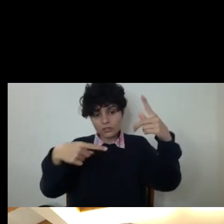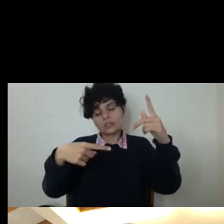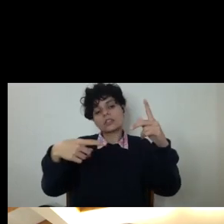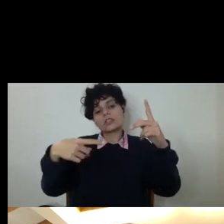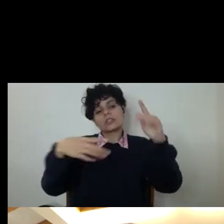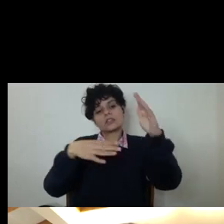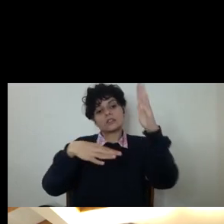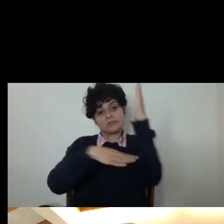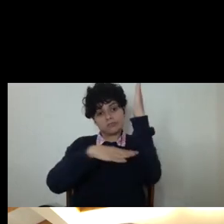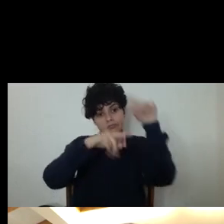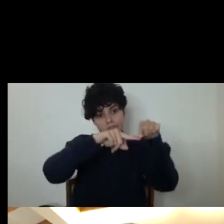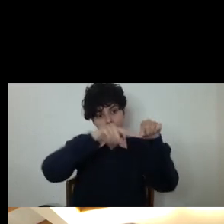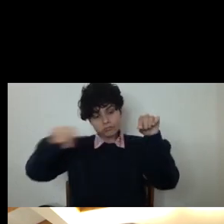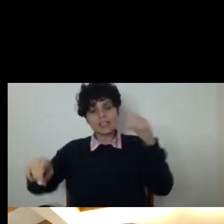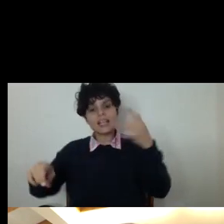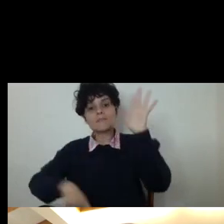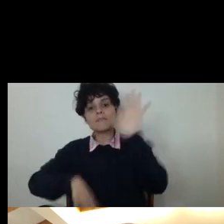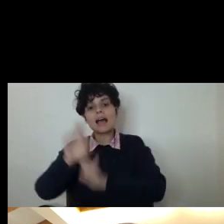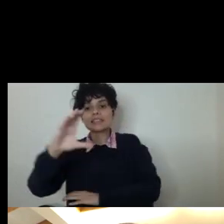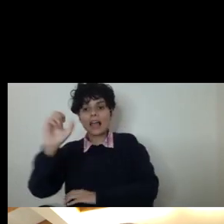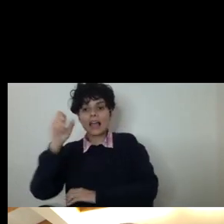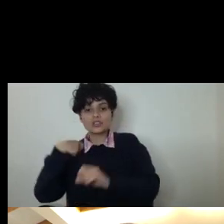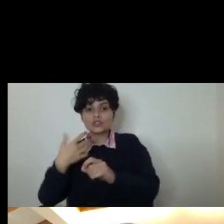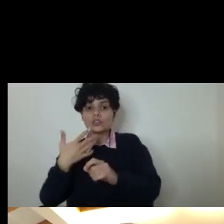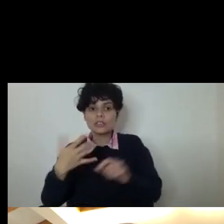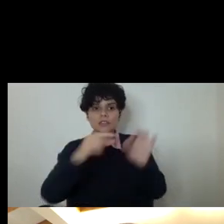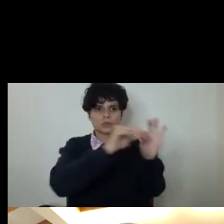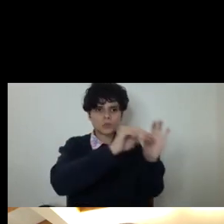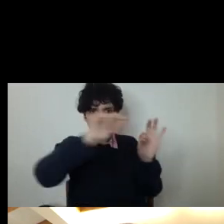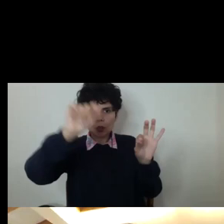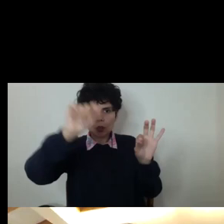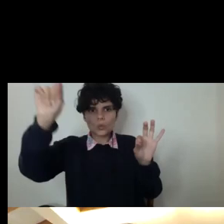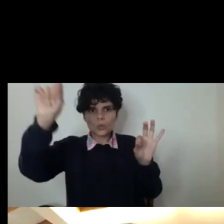proporcionando la mayor cantidad de liberación de calcio para hacer esta respuesta.